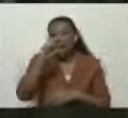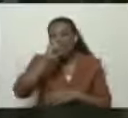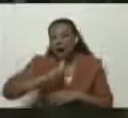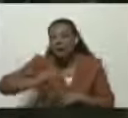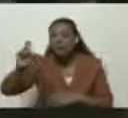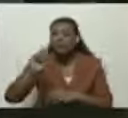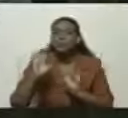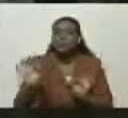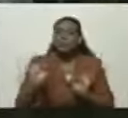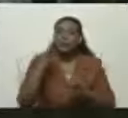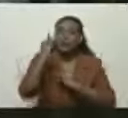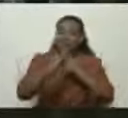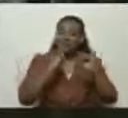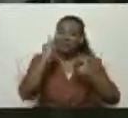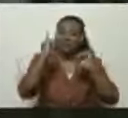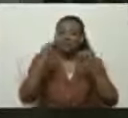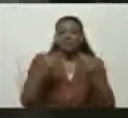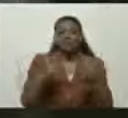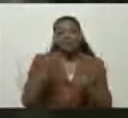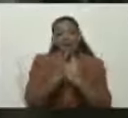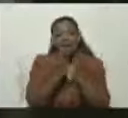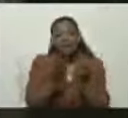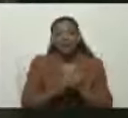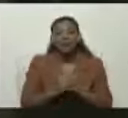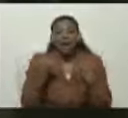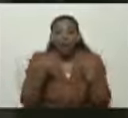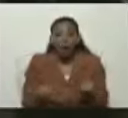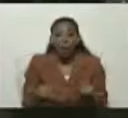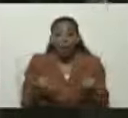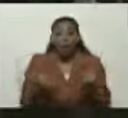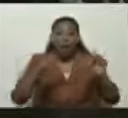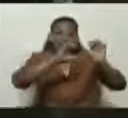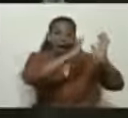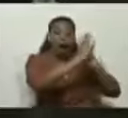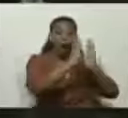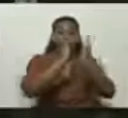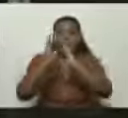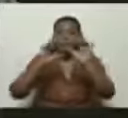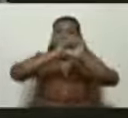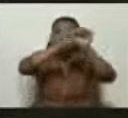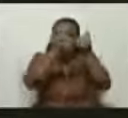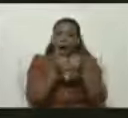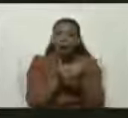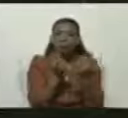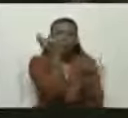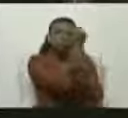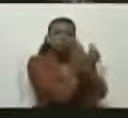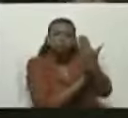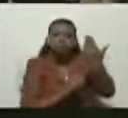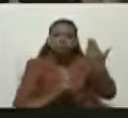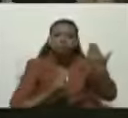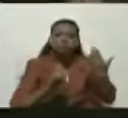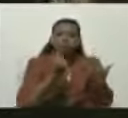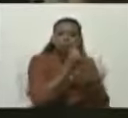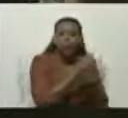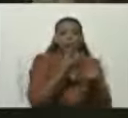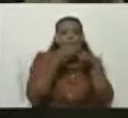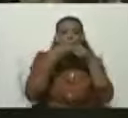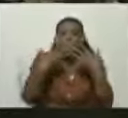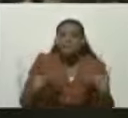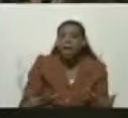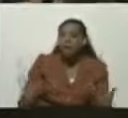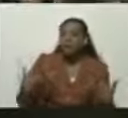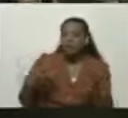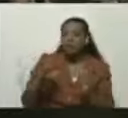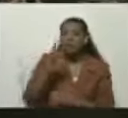del Libro de Venezuela. Y pasamos por acá en la Galería de Arte Nacional por esta exposición hermosa de